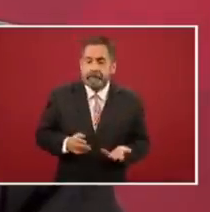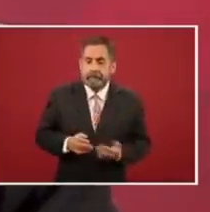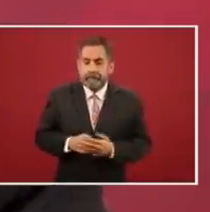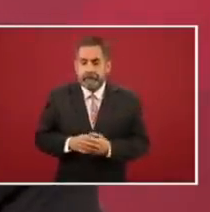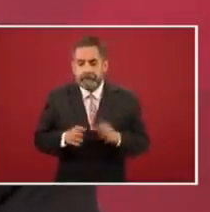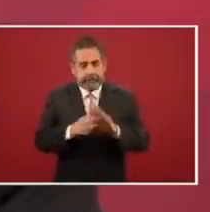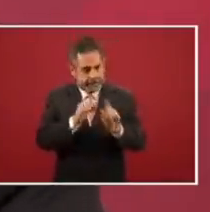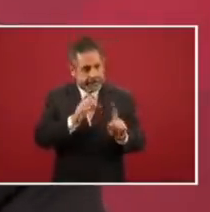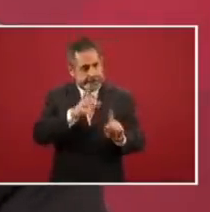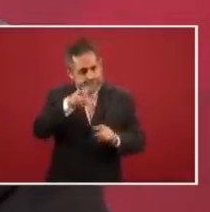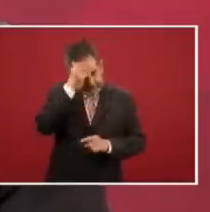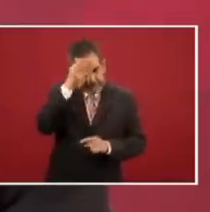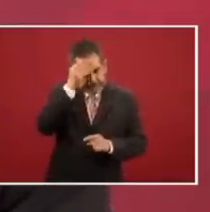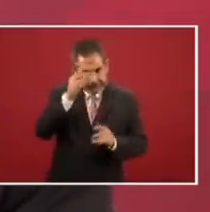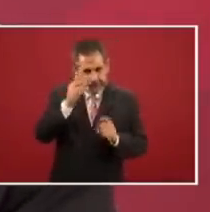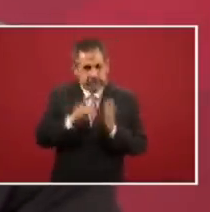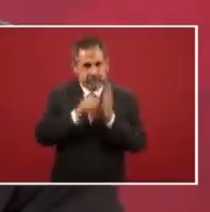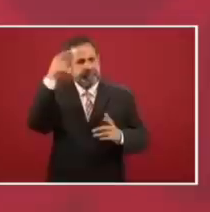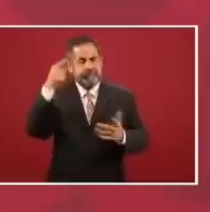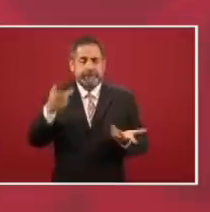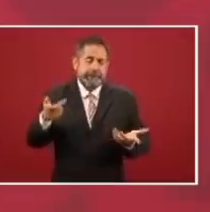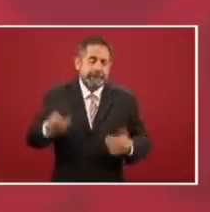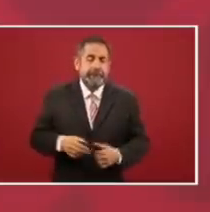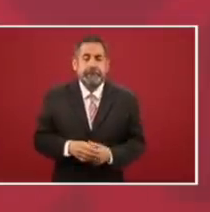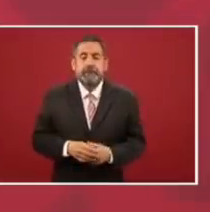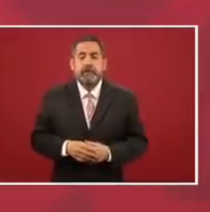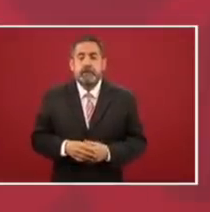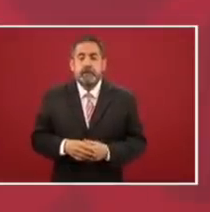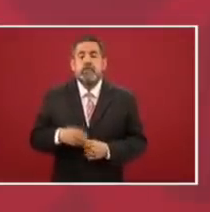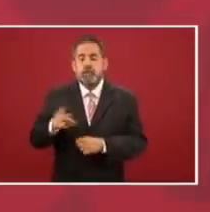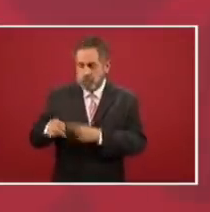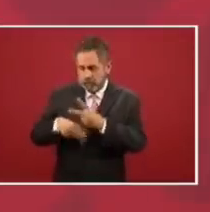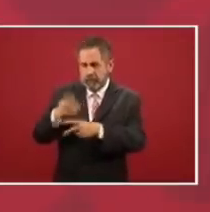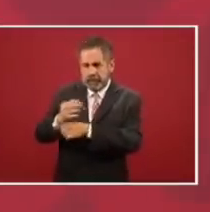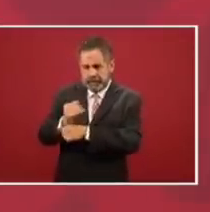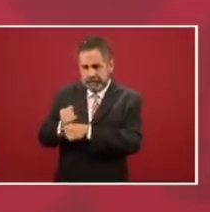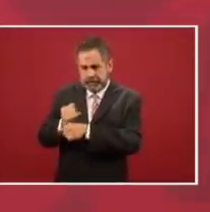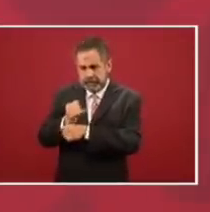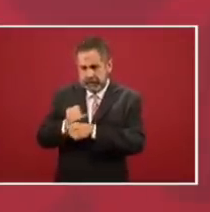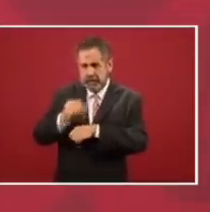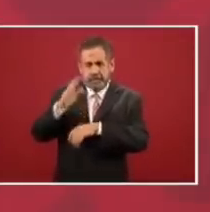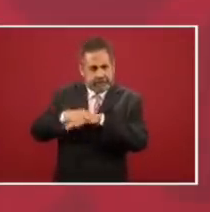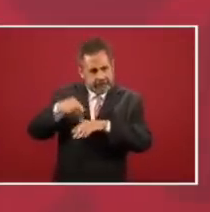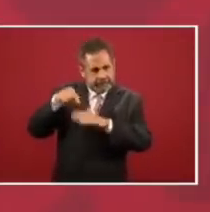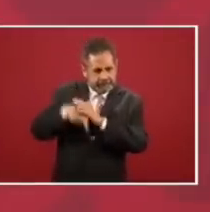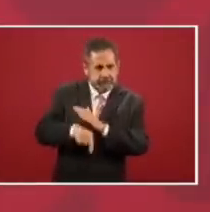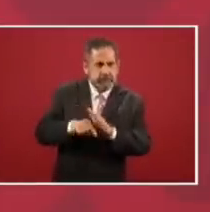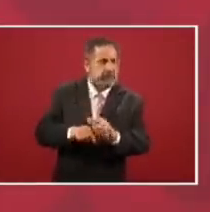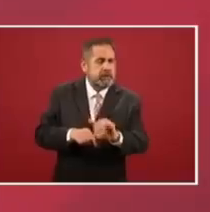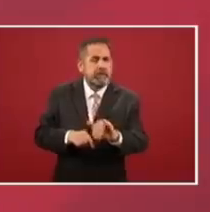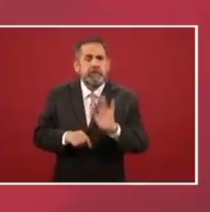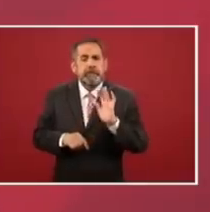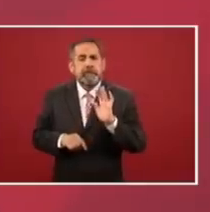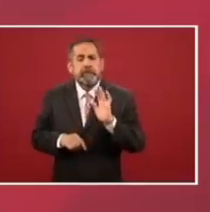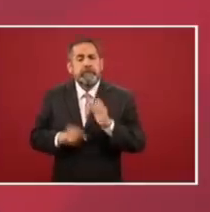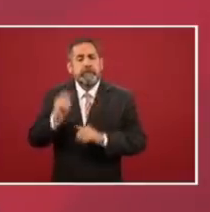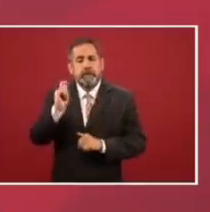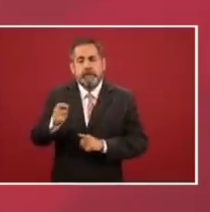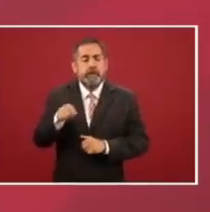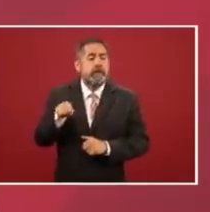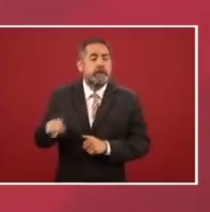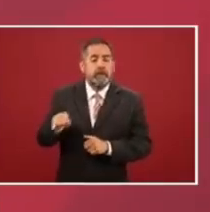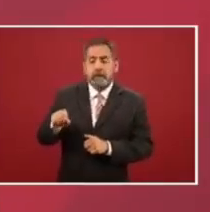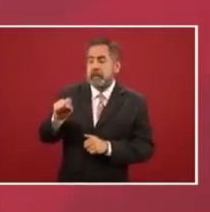tenga para que aprenda, con todo cariño, ¿no? Pero va a haber una investigación de